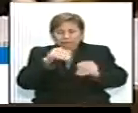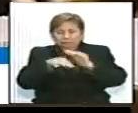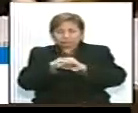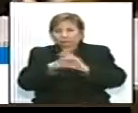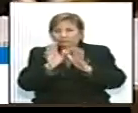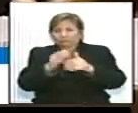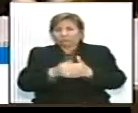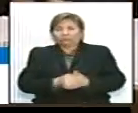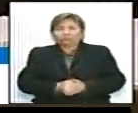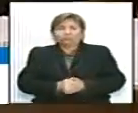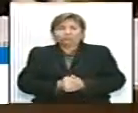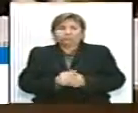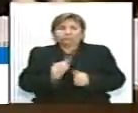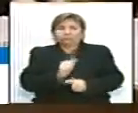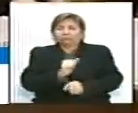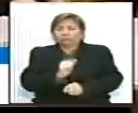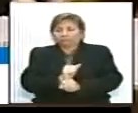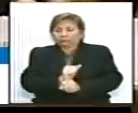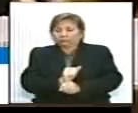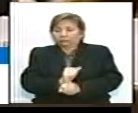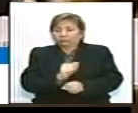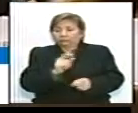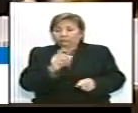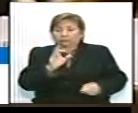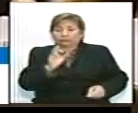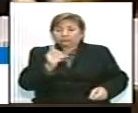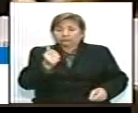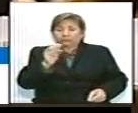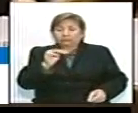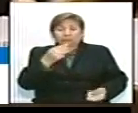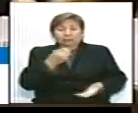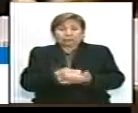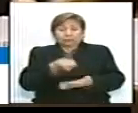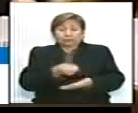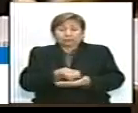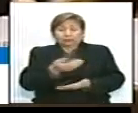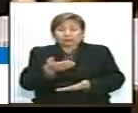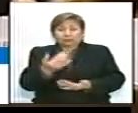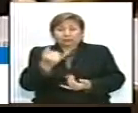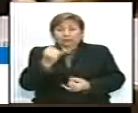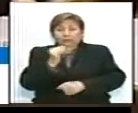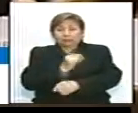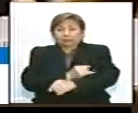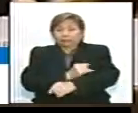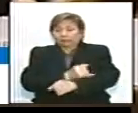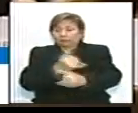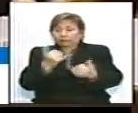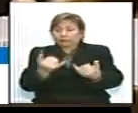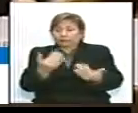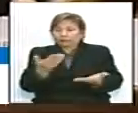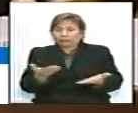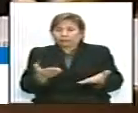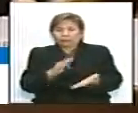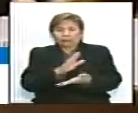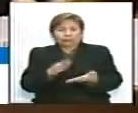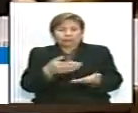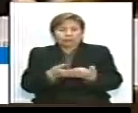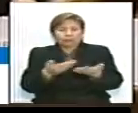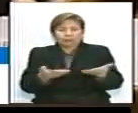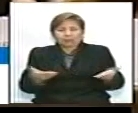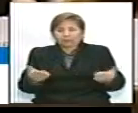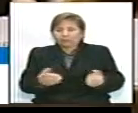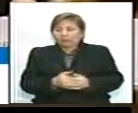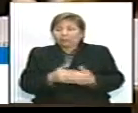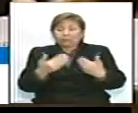de licitaciones. El FAME paga impuestos. Hoy por hoy, ya el FAME, toda esa maquinaria que